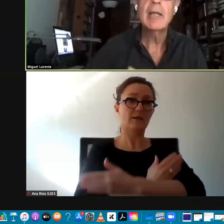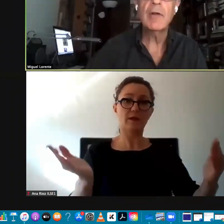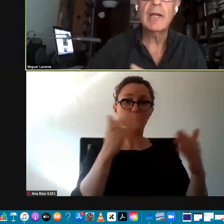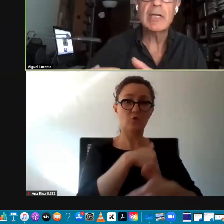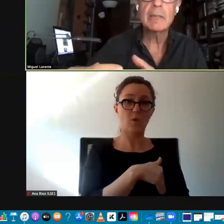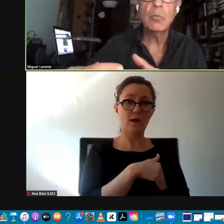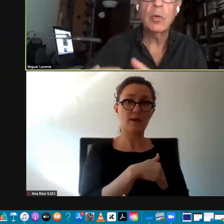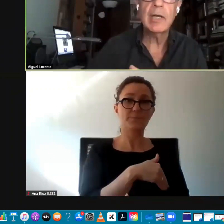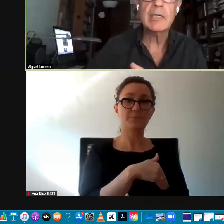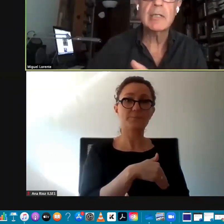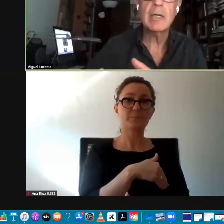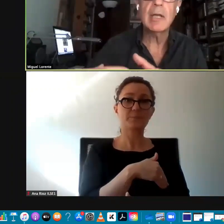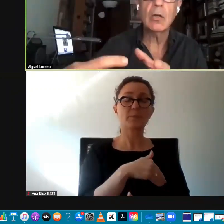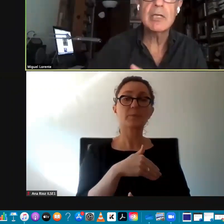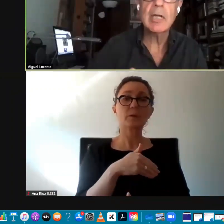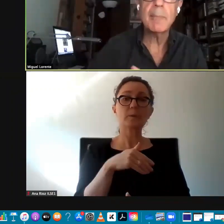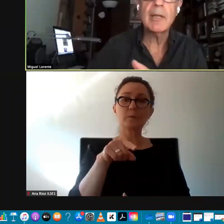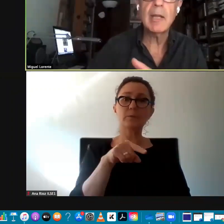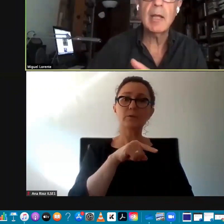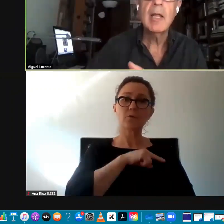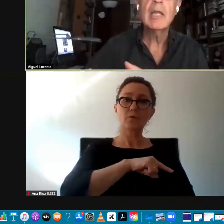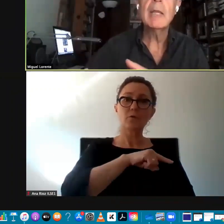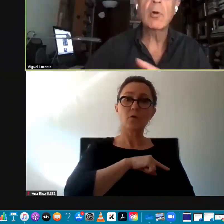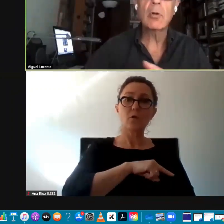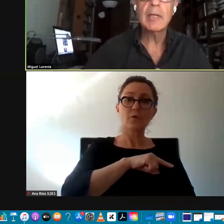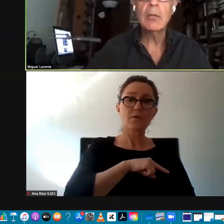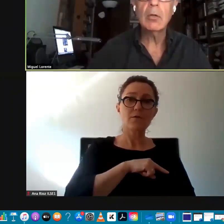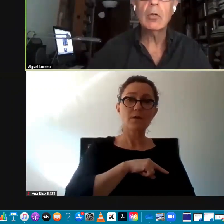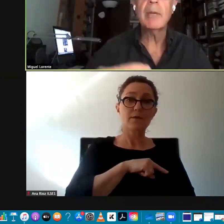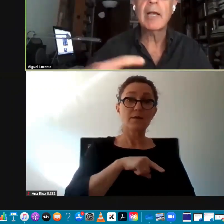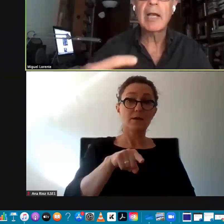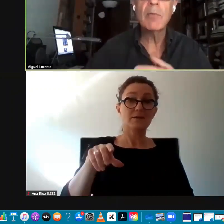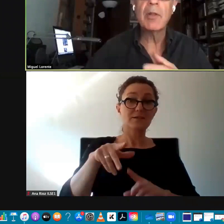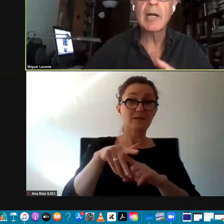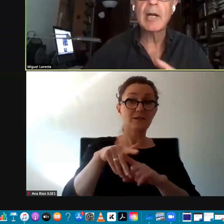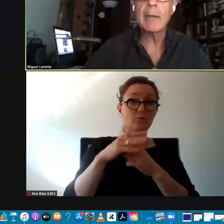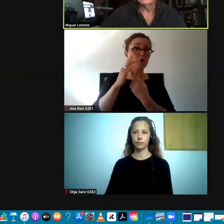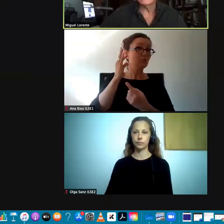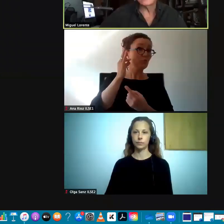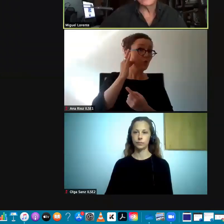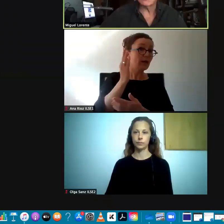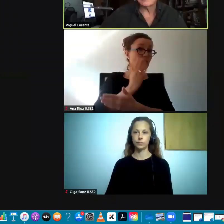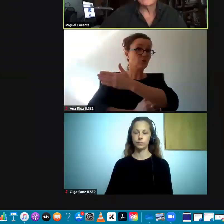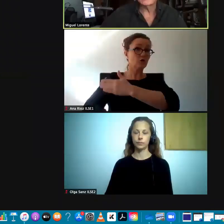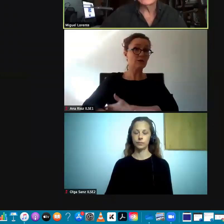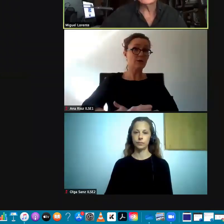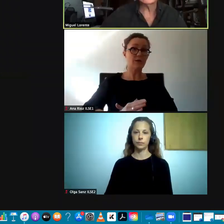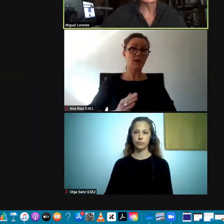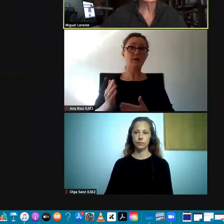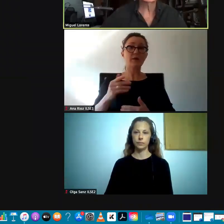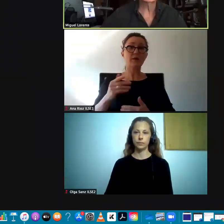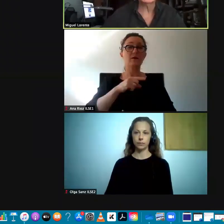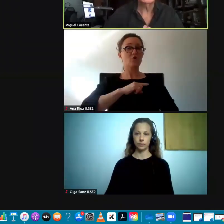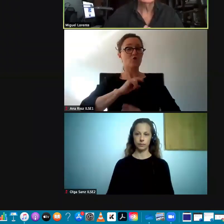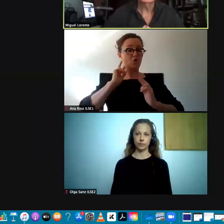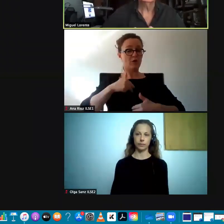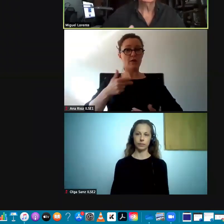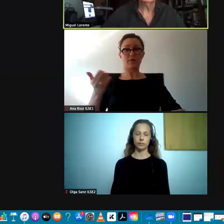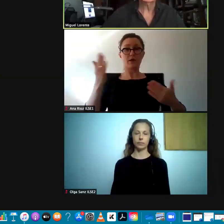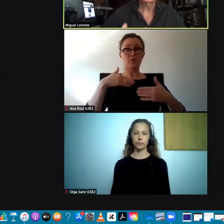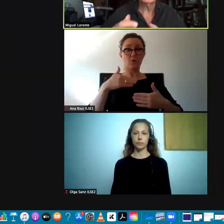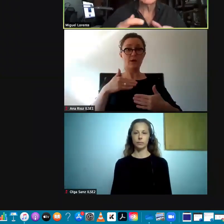realidad que sufren las mujeres con discapacidad y, por lo tanto, los mecanismos de respuesta para abordar esa